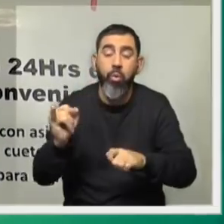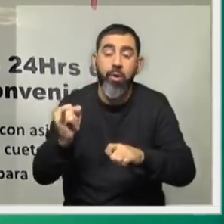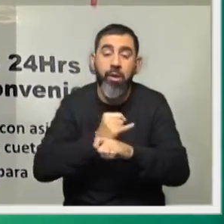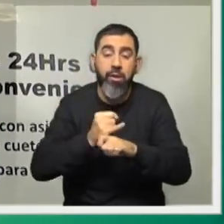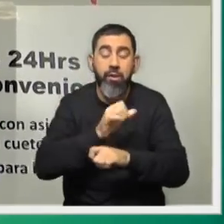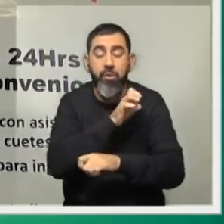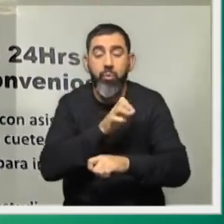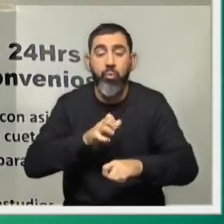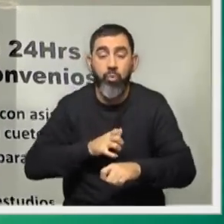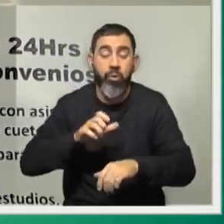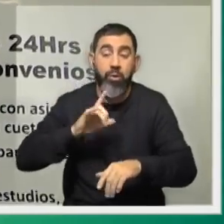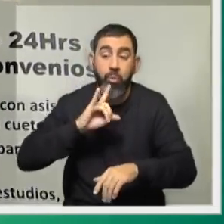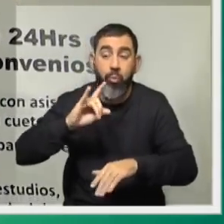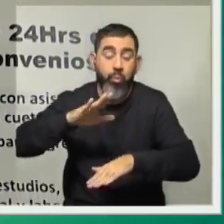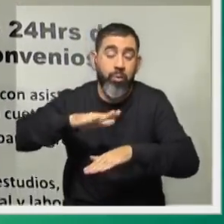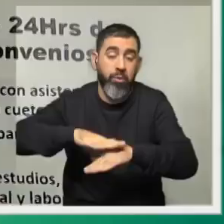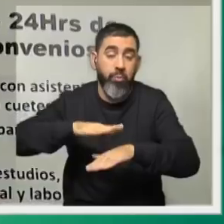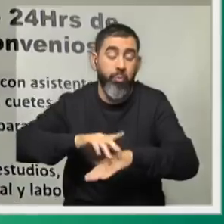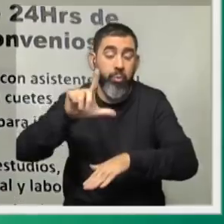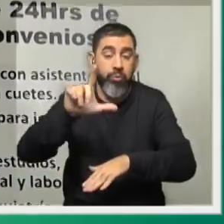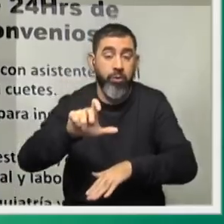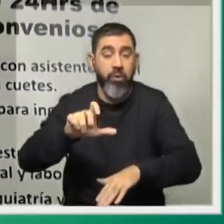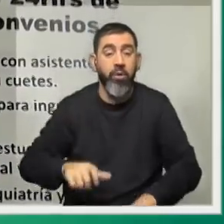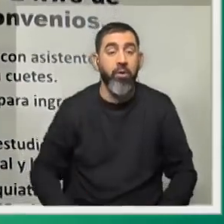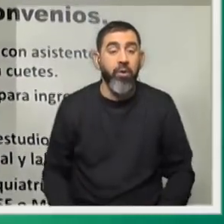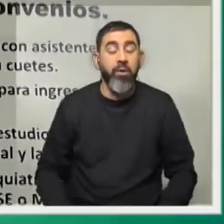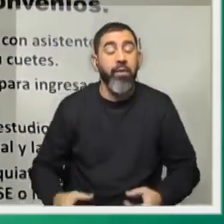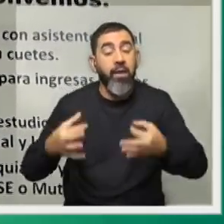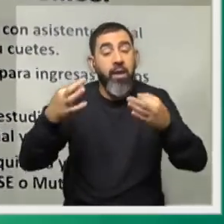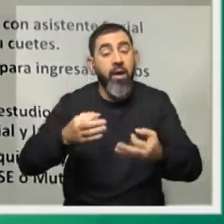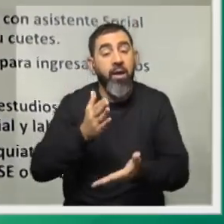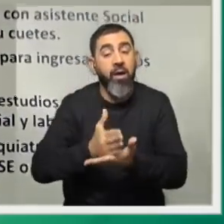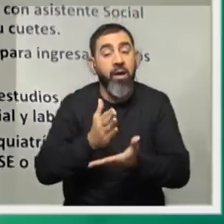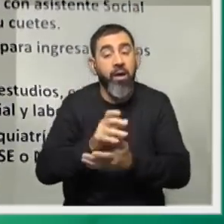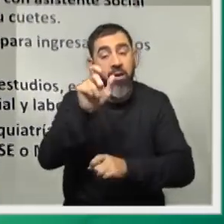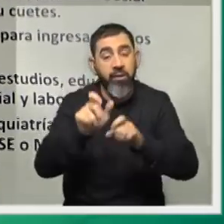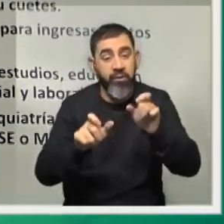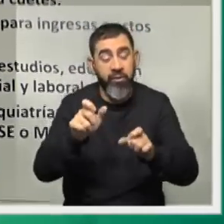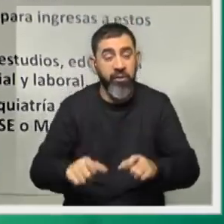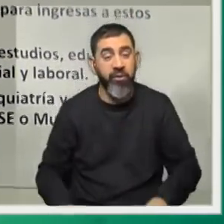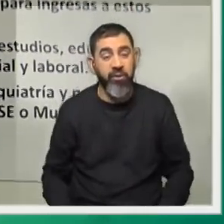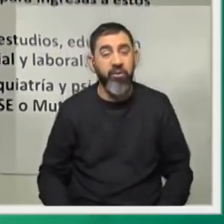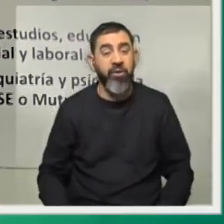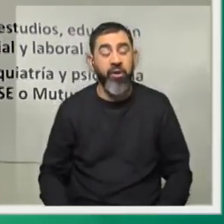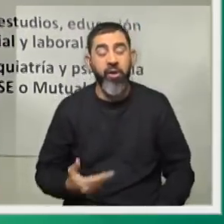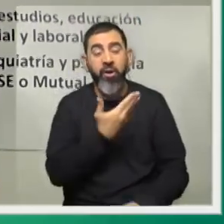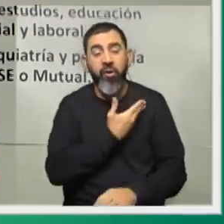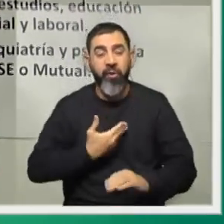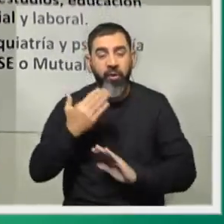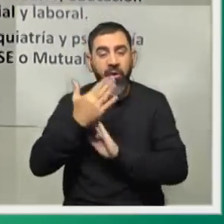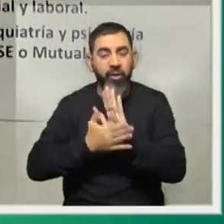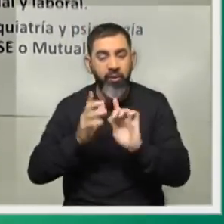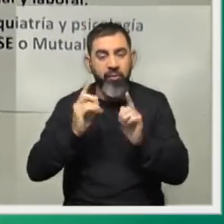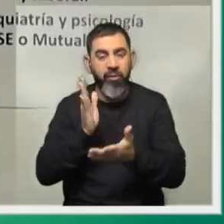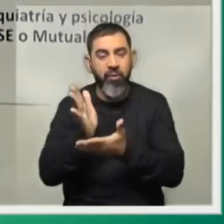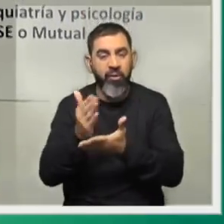del estado que tienen la responsabilidad y la responsabilidad de garantizar los derechos de las presentación de calle este tanto el gobierno nacional como el gobierno